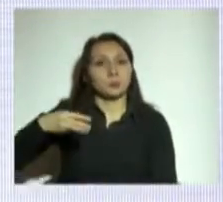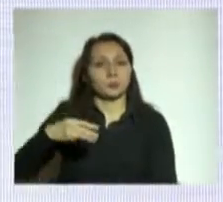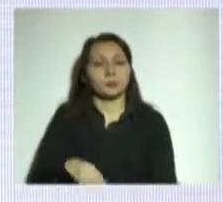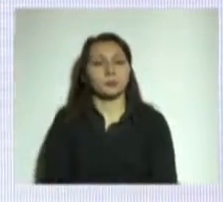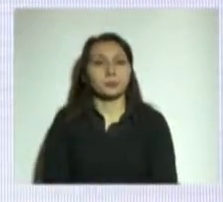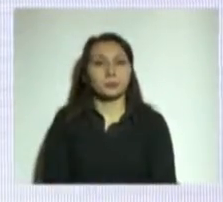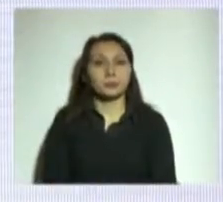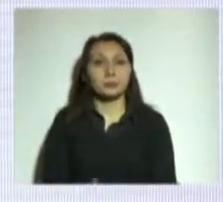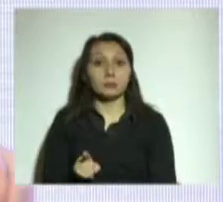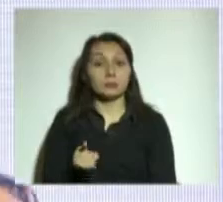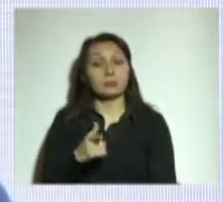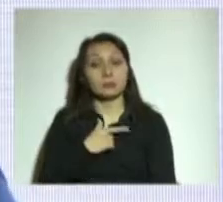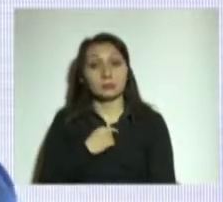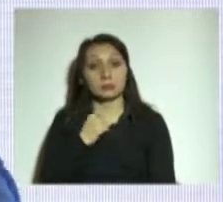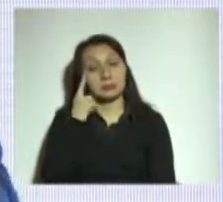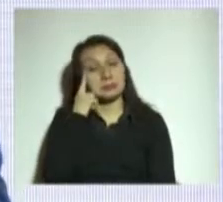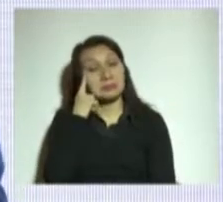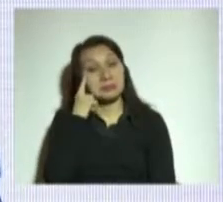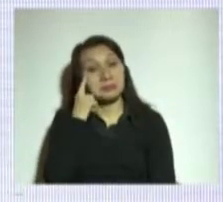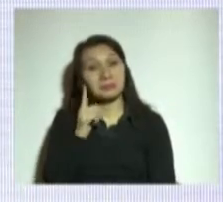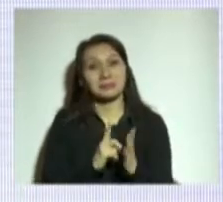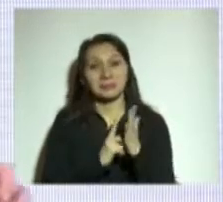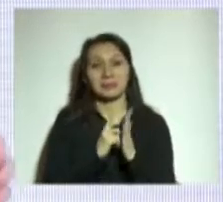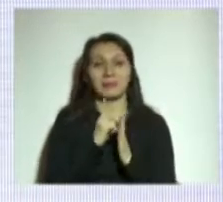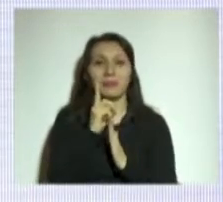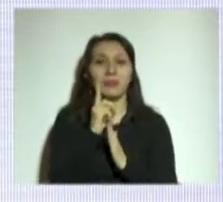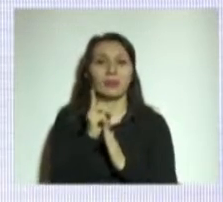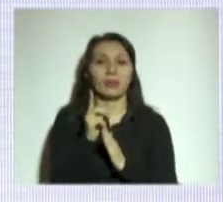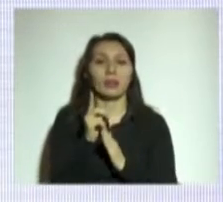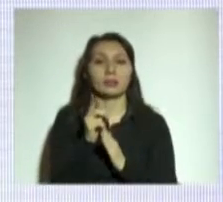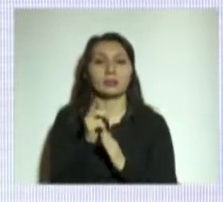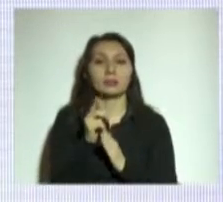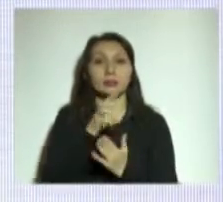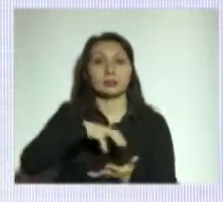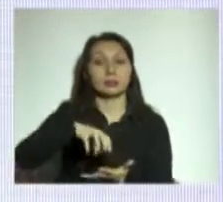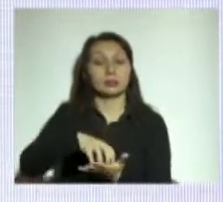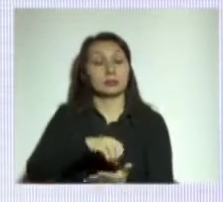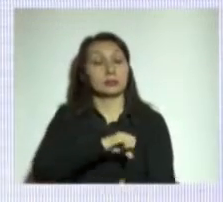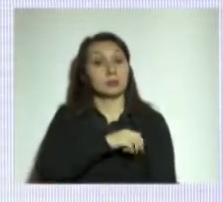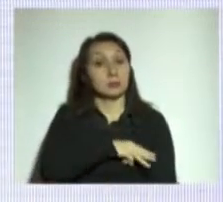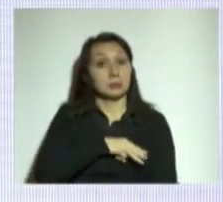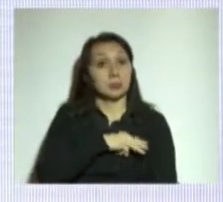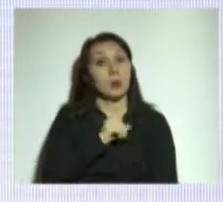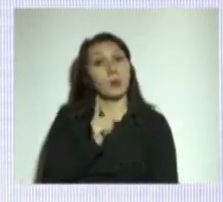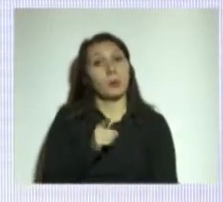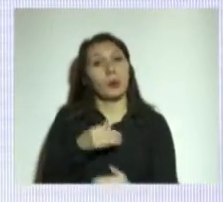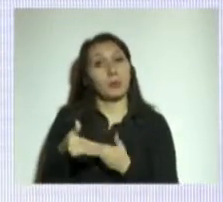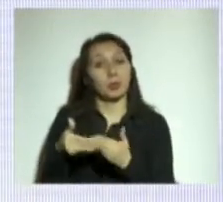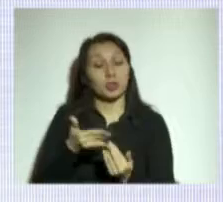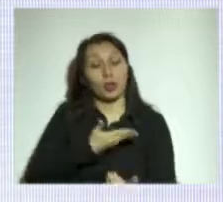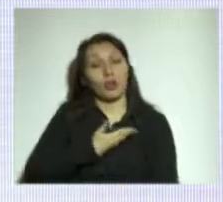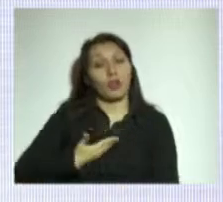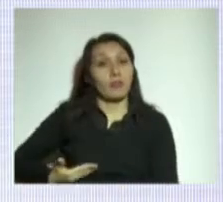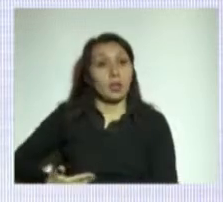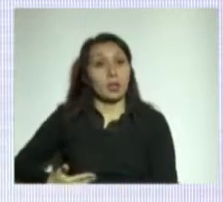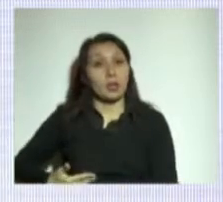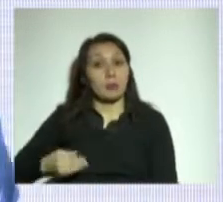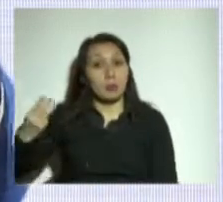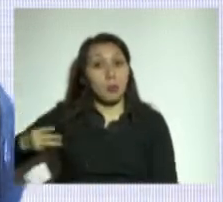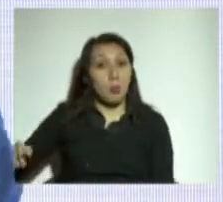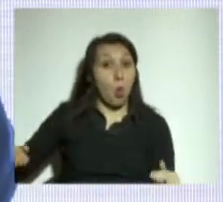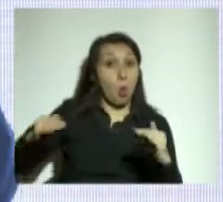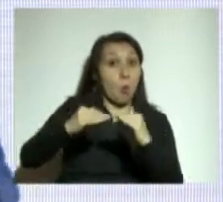municipales. Por tanto, el que pretenda desarrollar una metrópolis como desarrolla un proceso de gobernanza